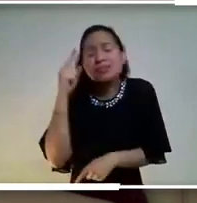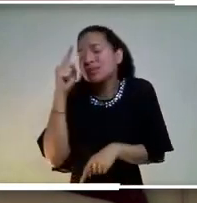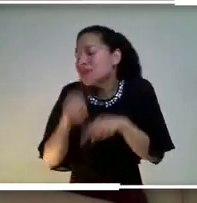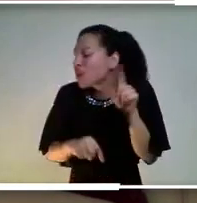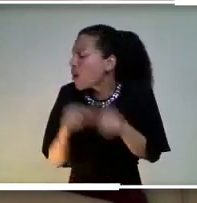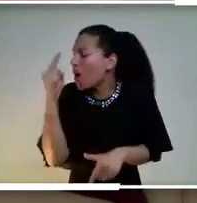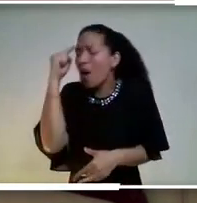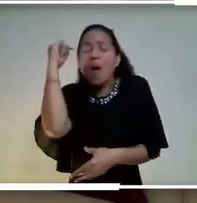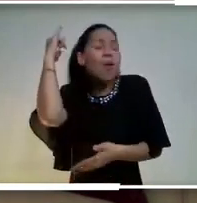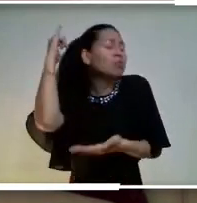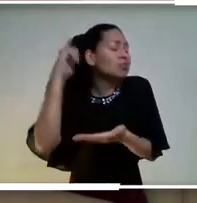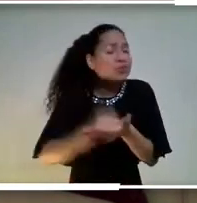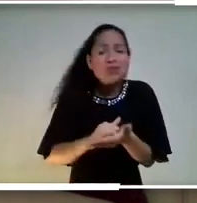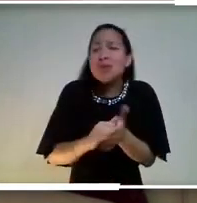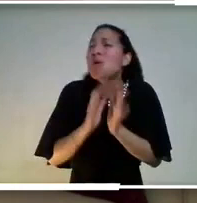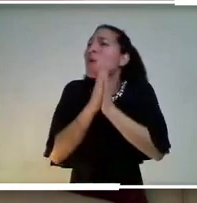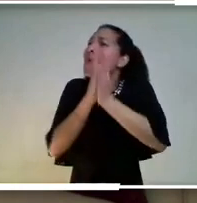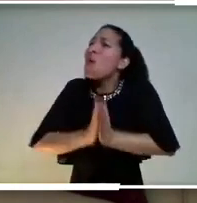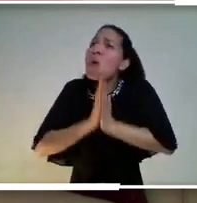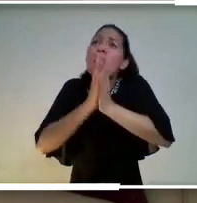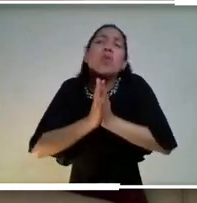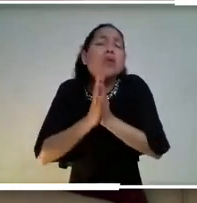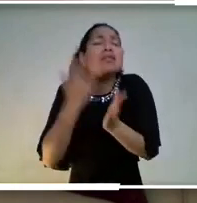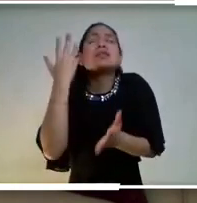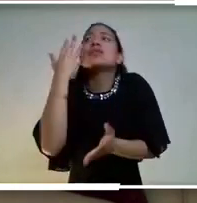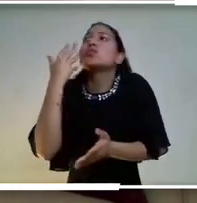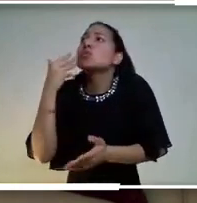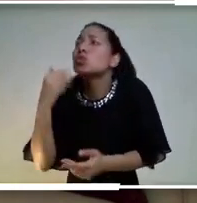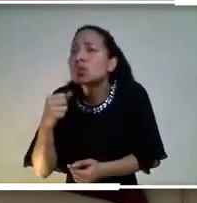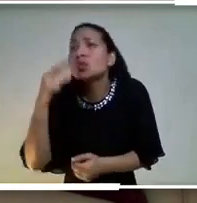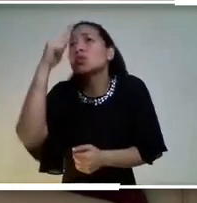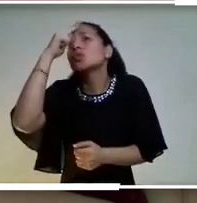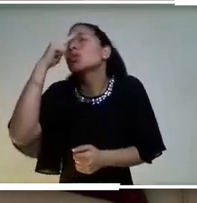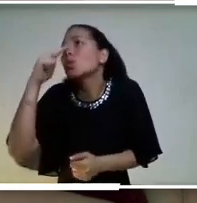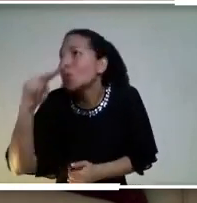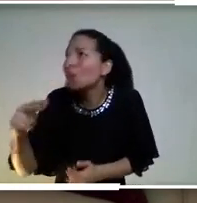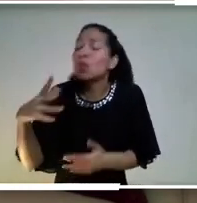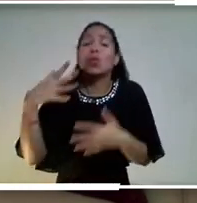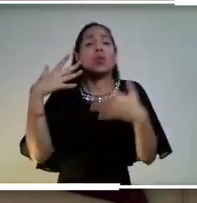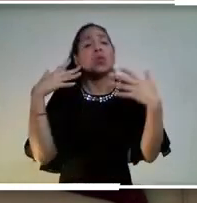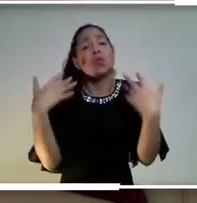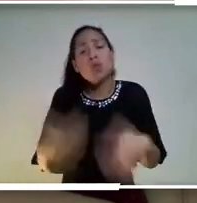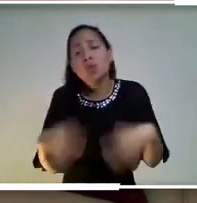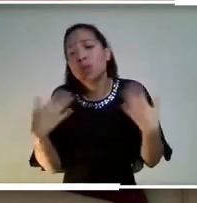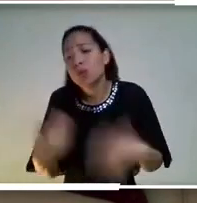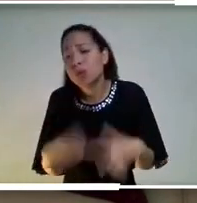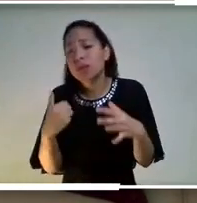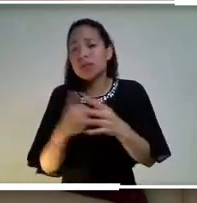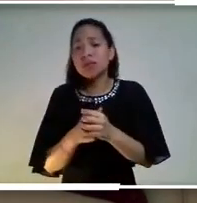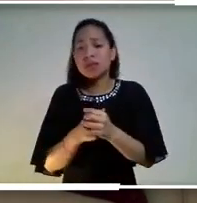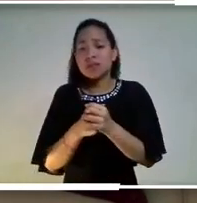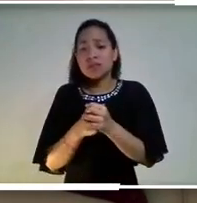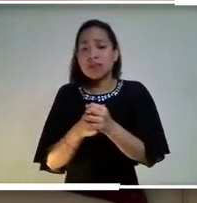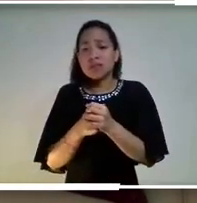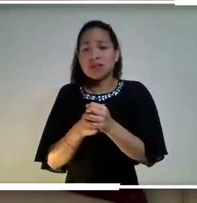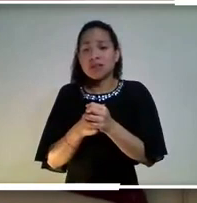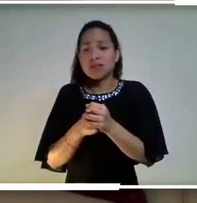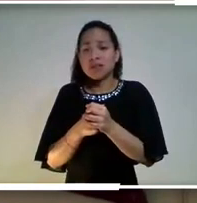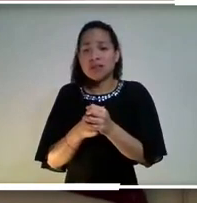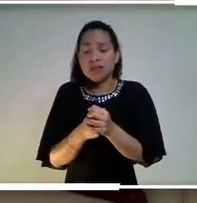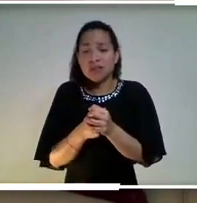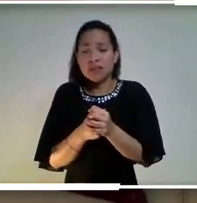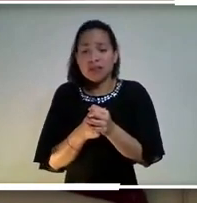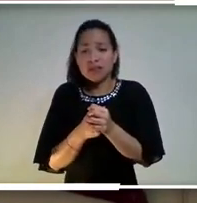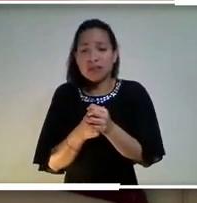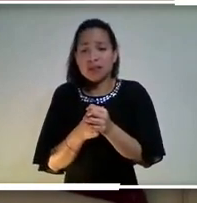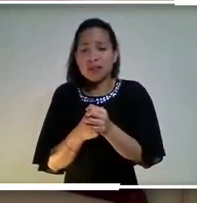fervientemente por su hijo pocos días después mira como el actúa en los momentos más vulnerables